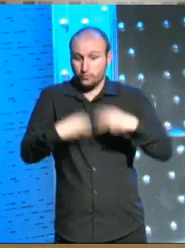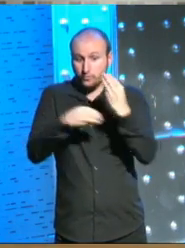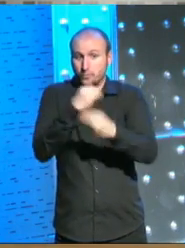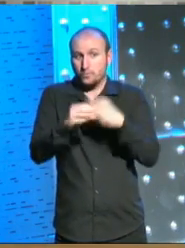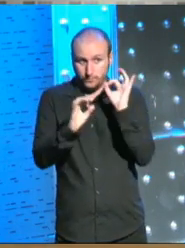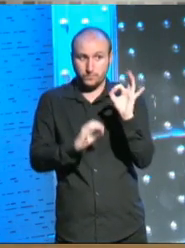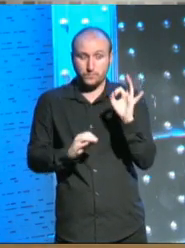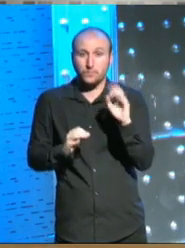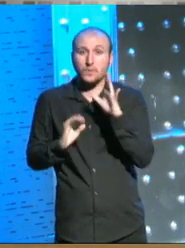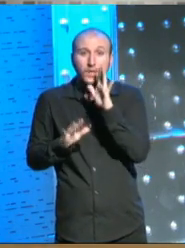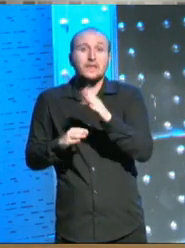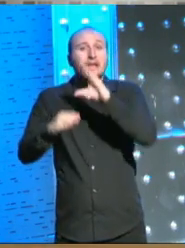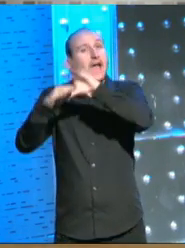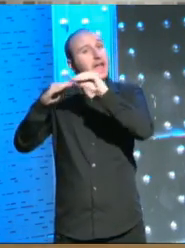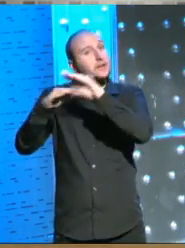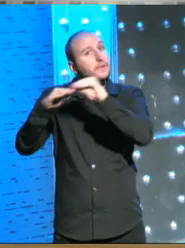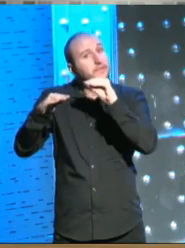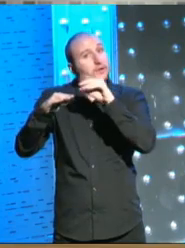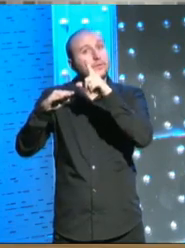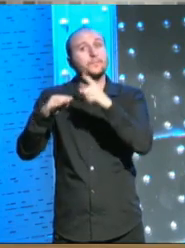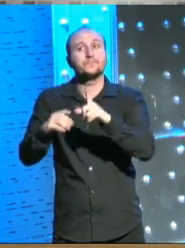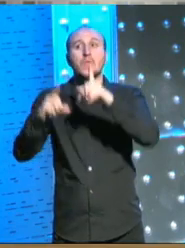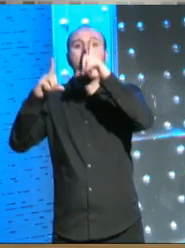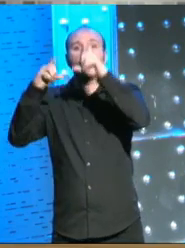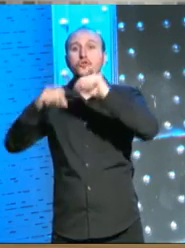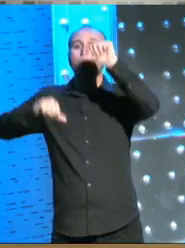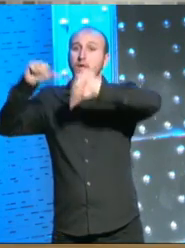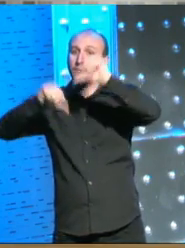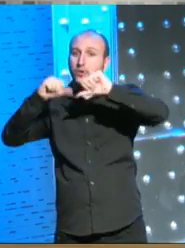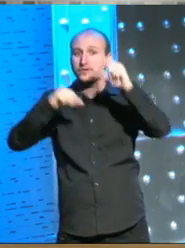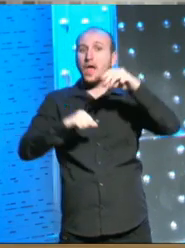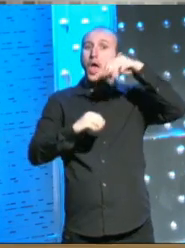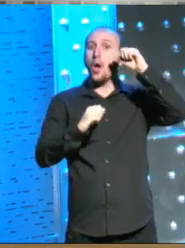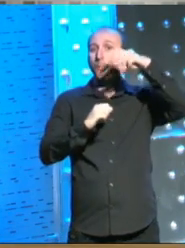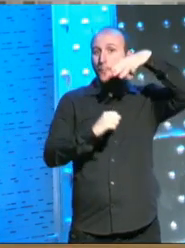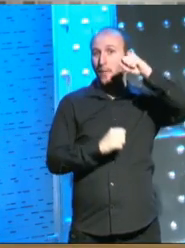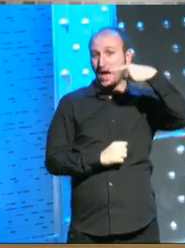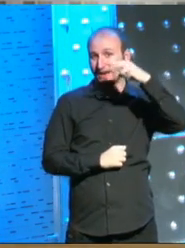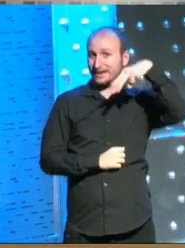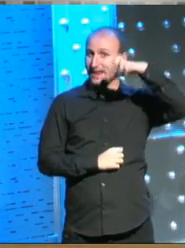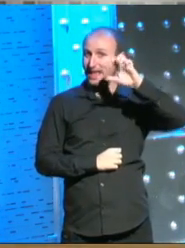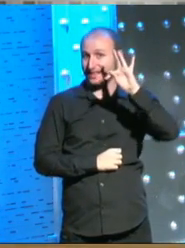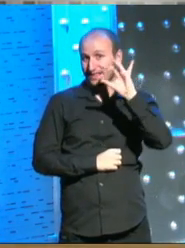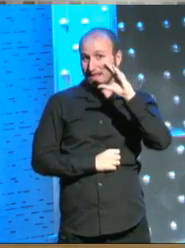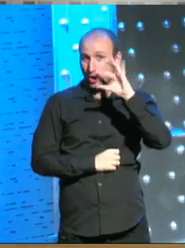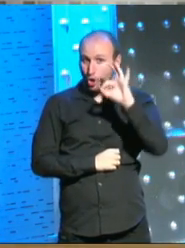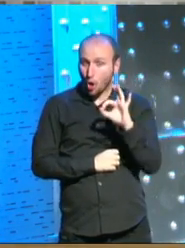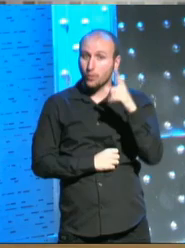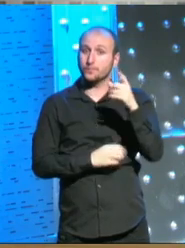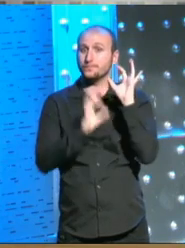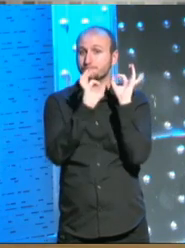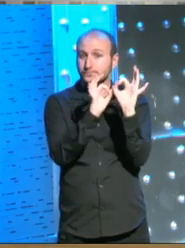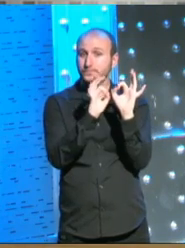tanto, el vídeo, nuevo instrumento, ya no fotoquímico, sino magnético, se polarizan las moléculas de la